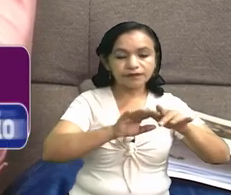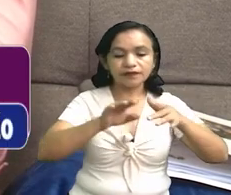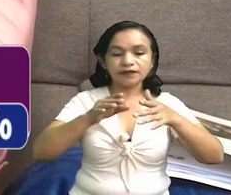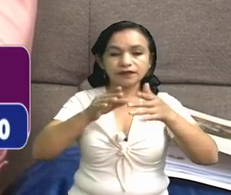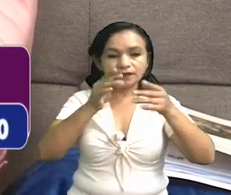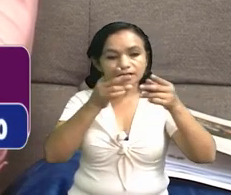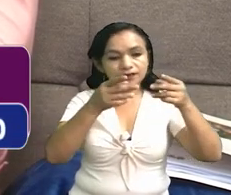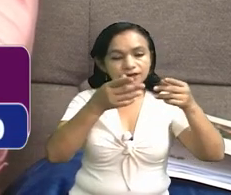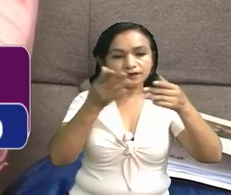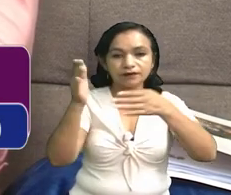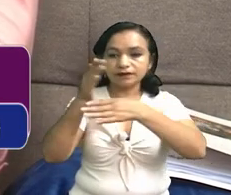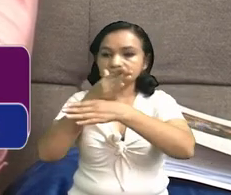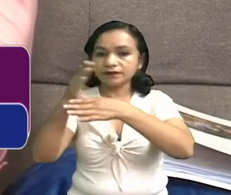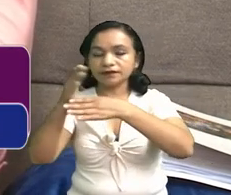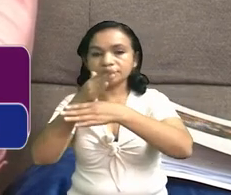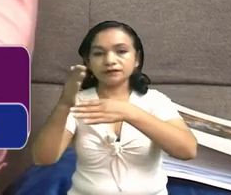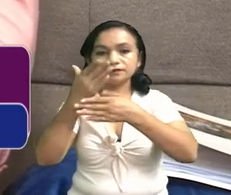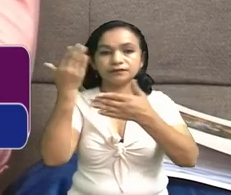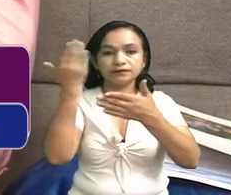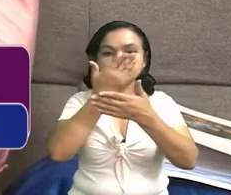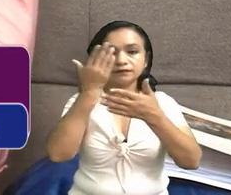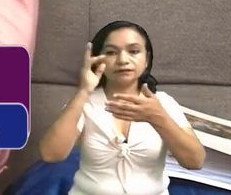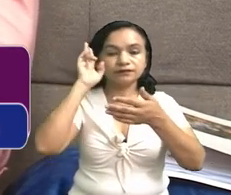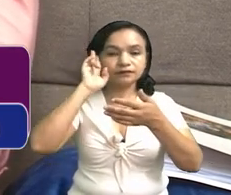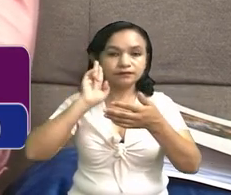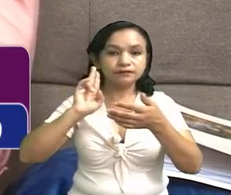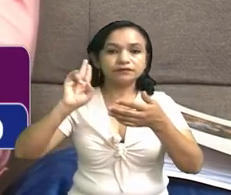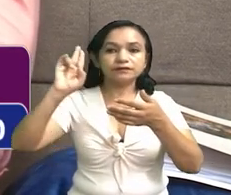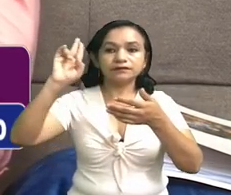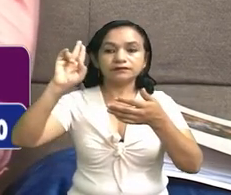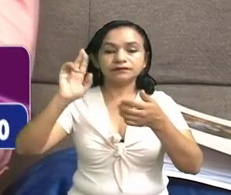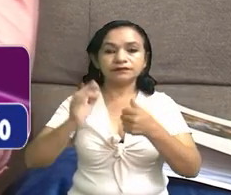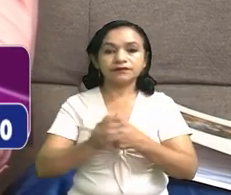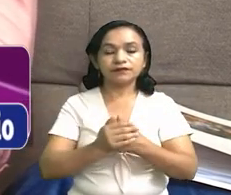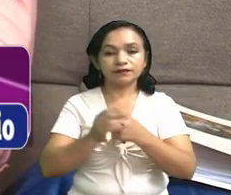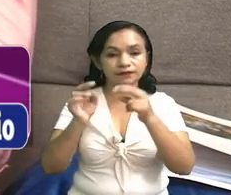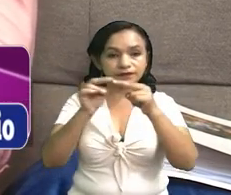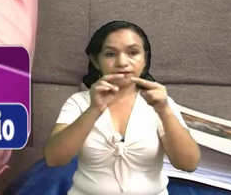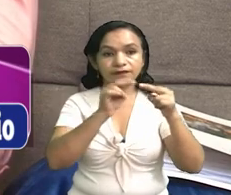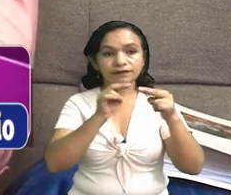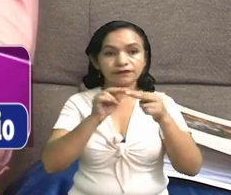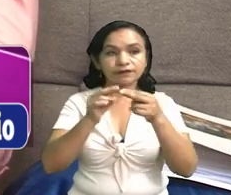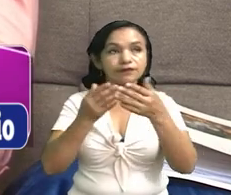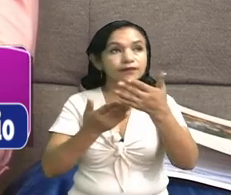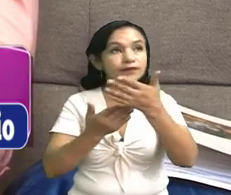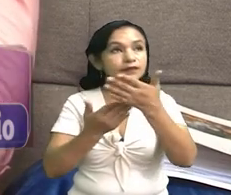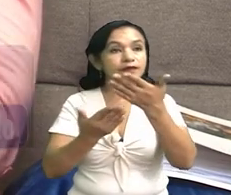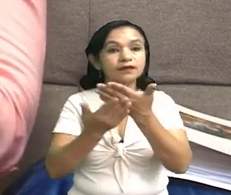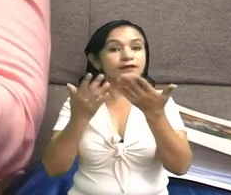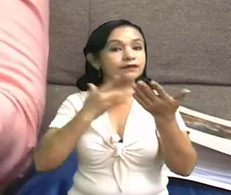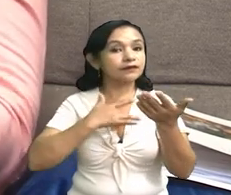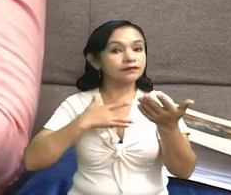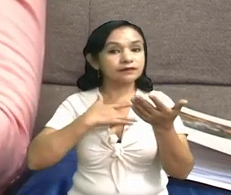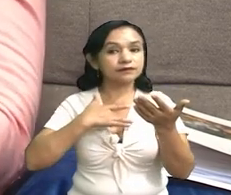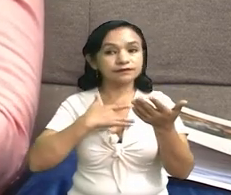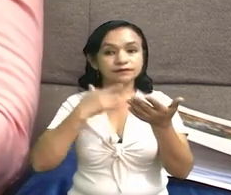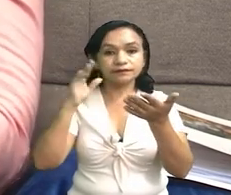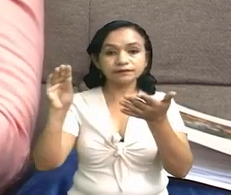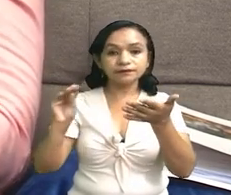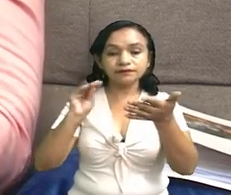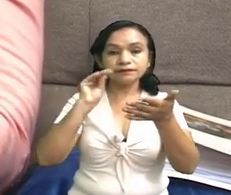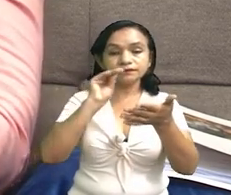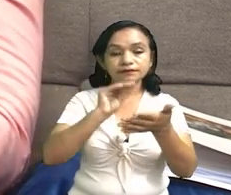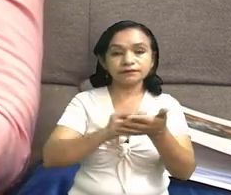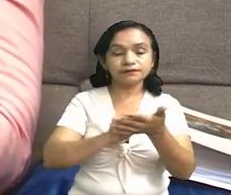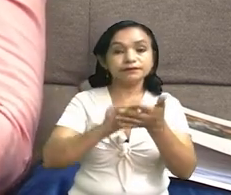computación, y son carreras que están muy ligadas a la tecnología. Entonces, ¿qué es lo que nosotros necesitamos? Es incorporar los